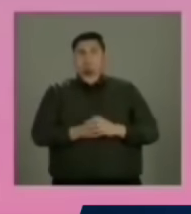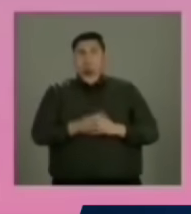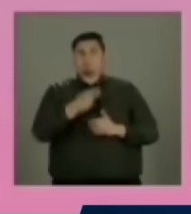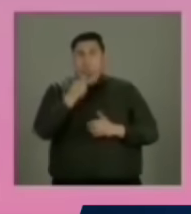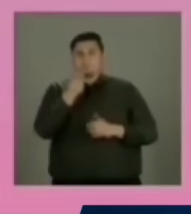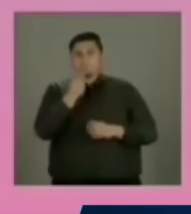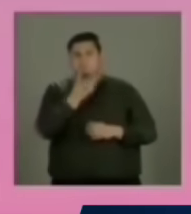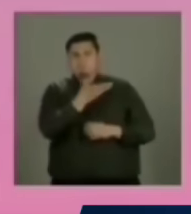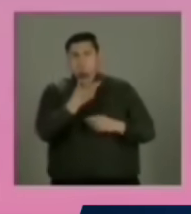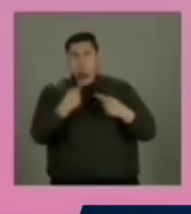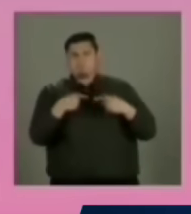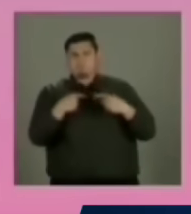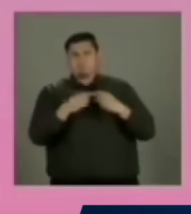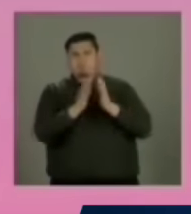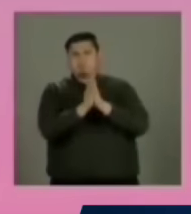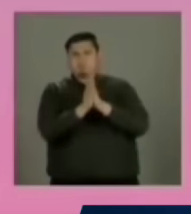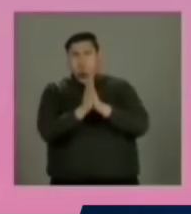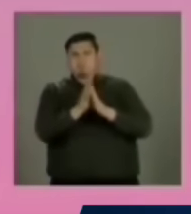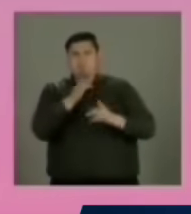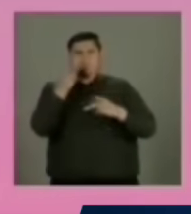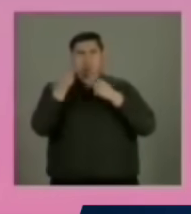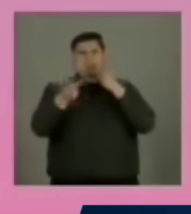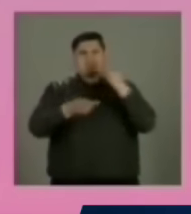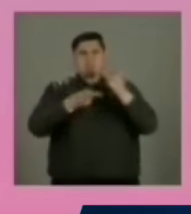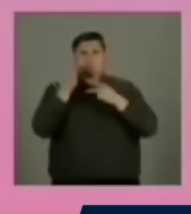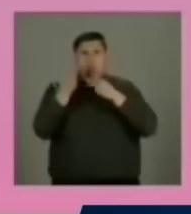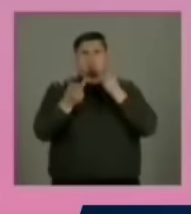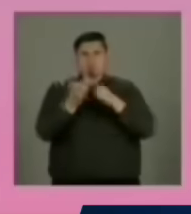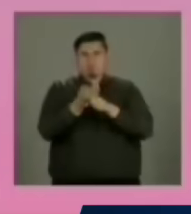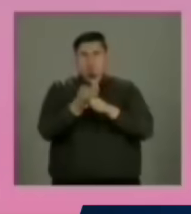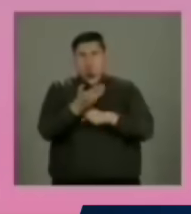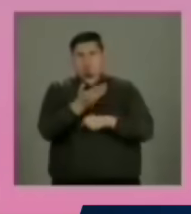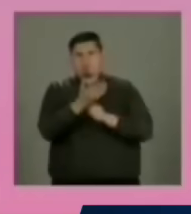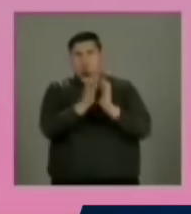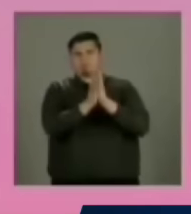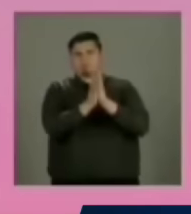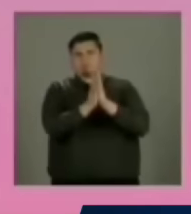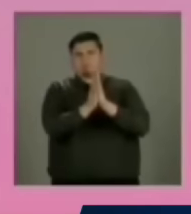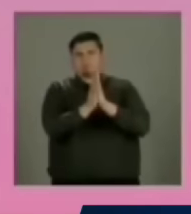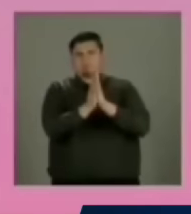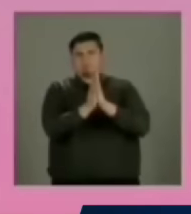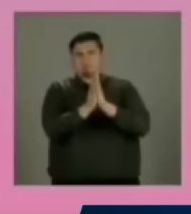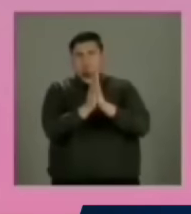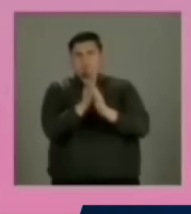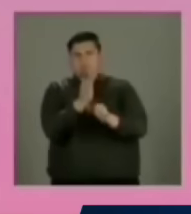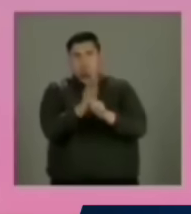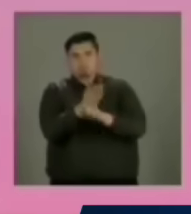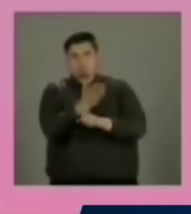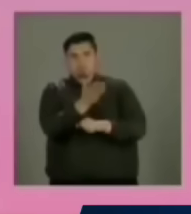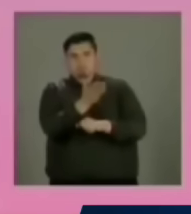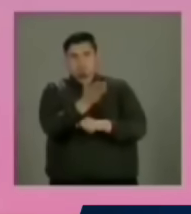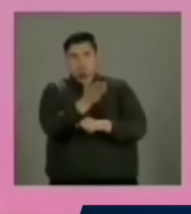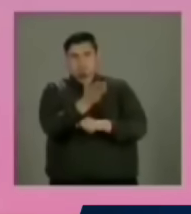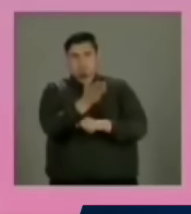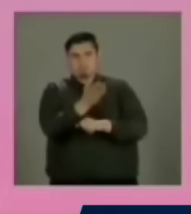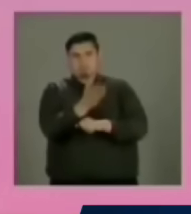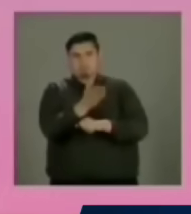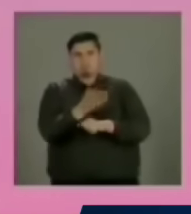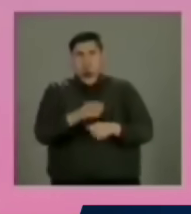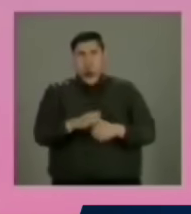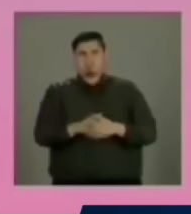pizar esto es violencia política de género por eso tienen que retirarle la candidatura le recordamos